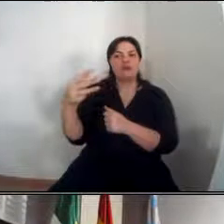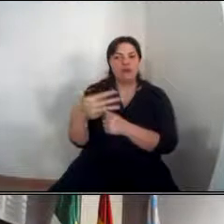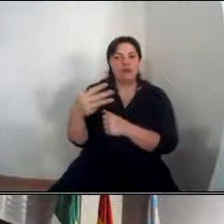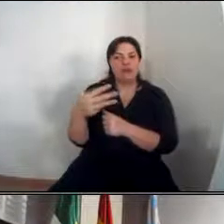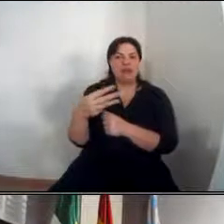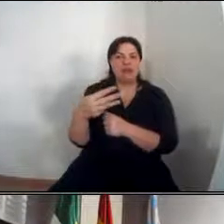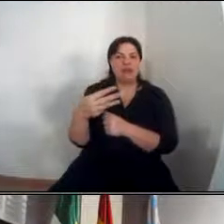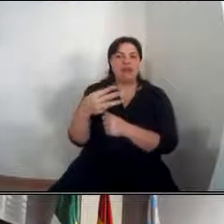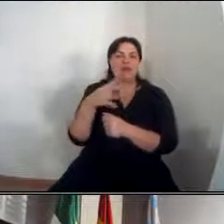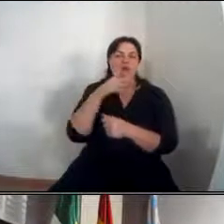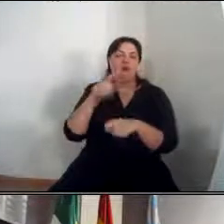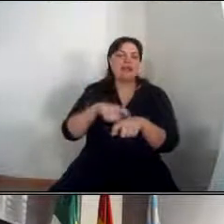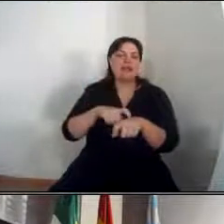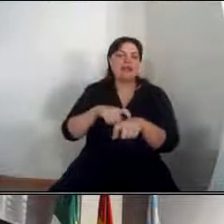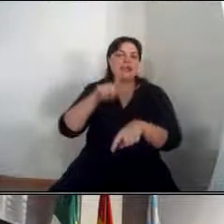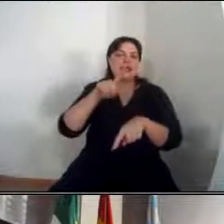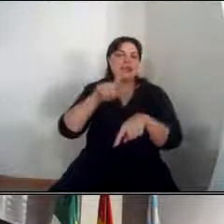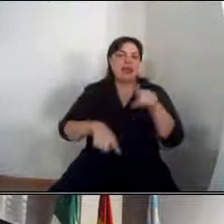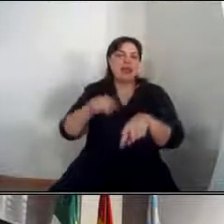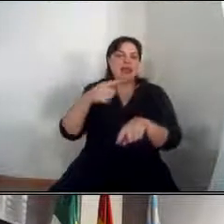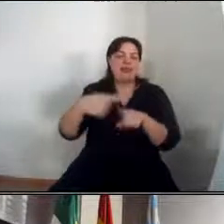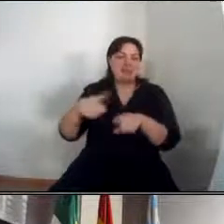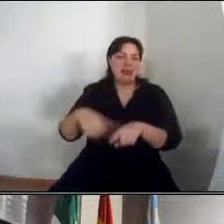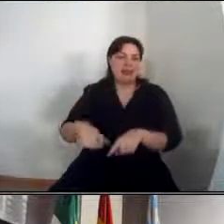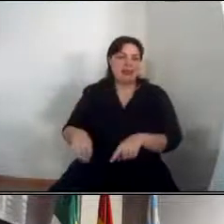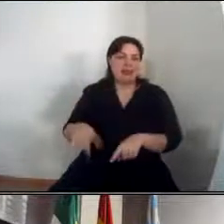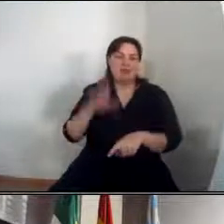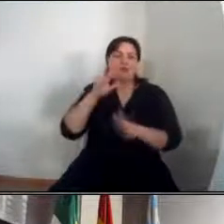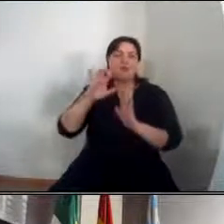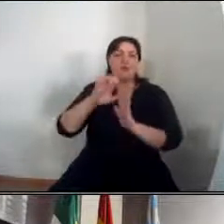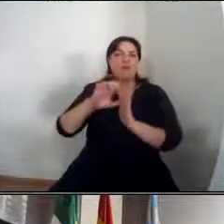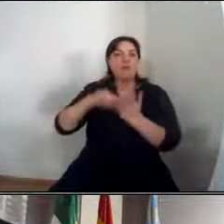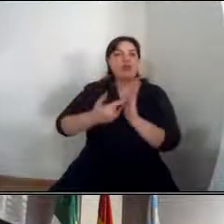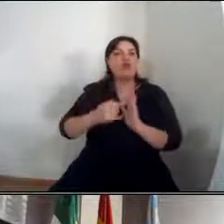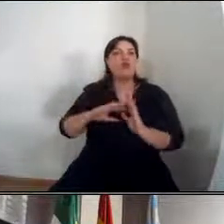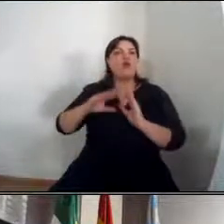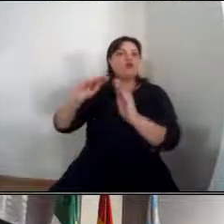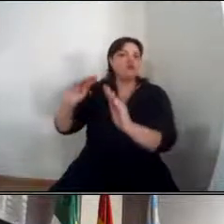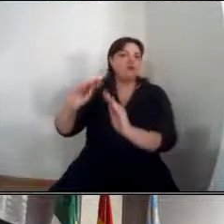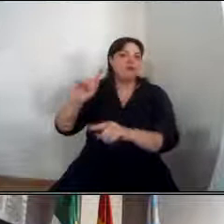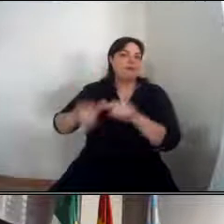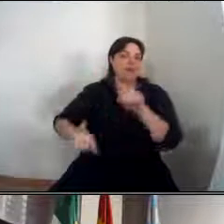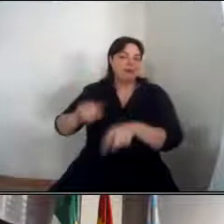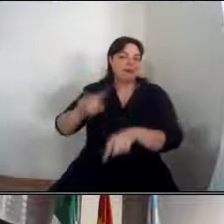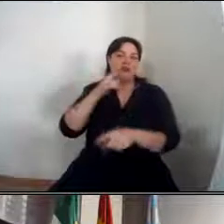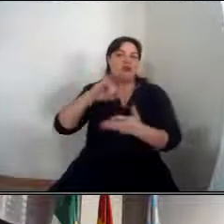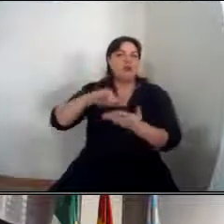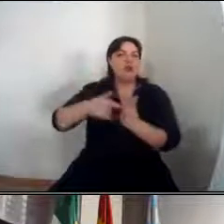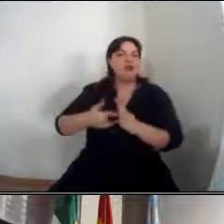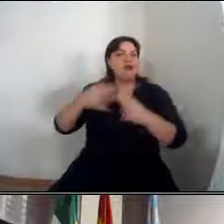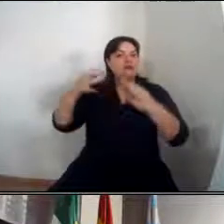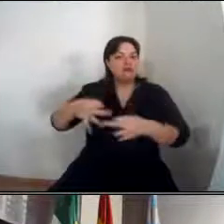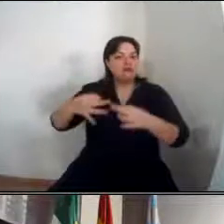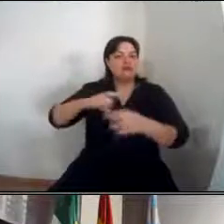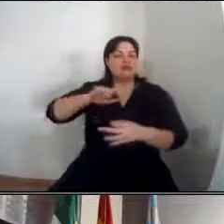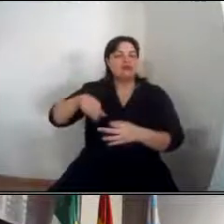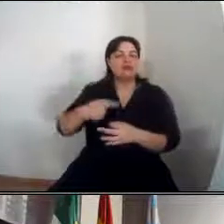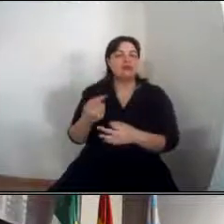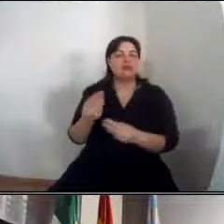los distintos aspectos que conforman sus proyectos. En muchos programas operativos, donde hemos